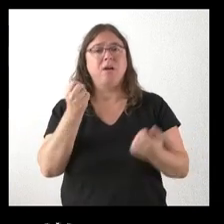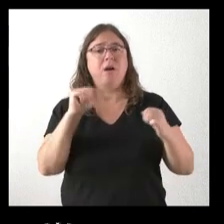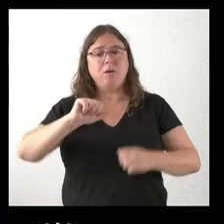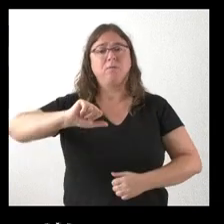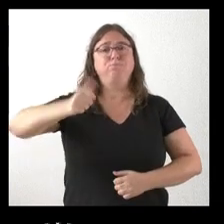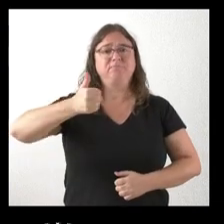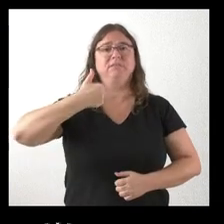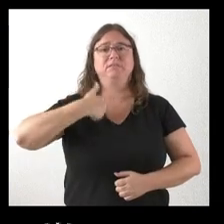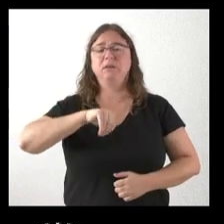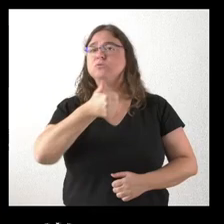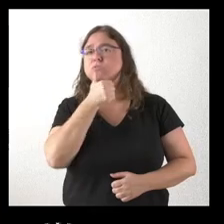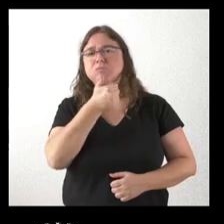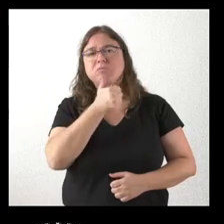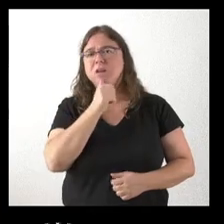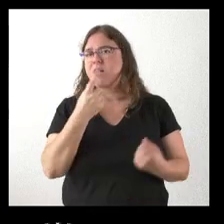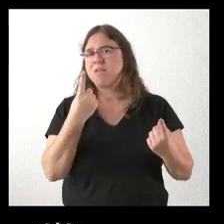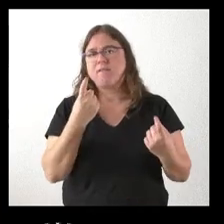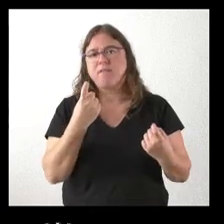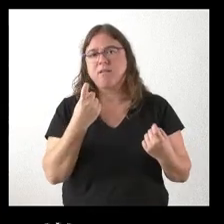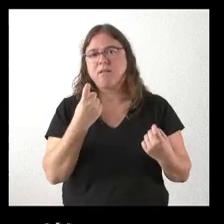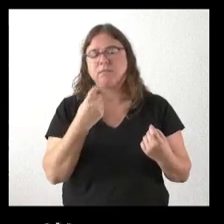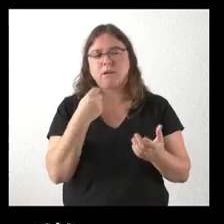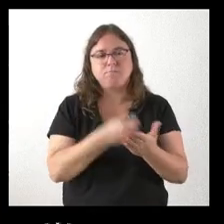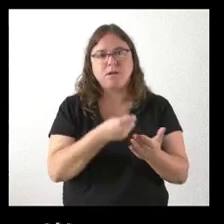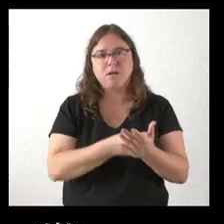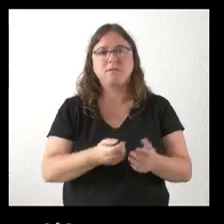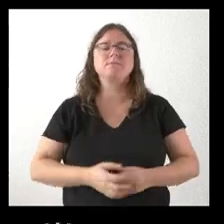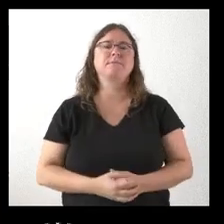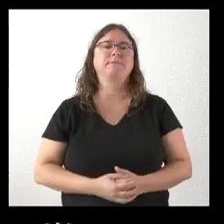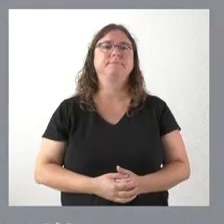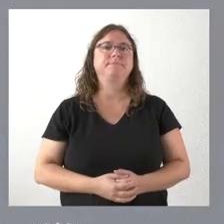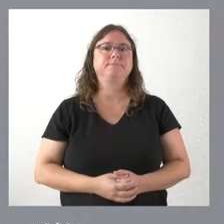estar aprobadas Todavía siguen sin sin abonarse